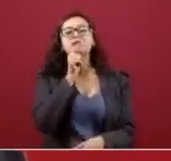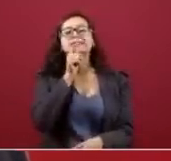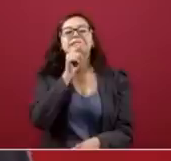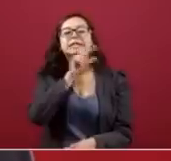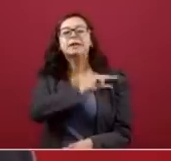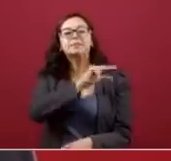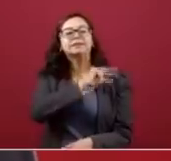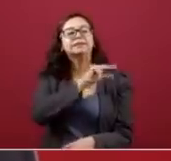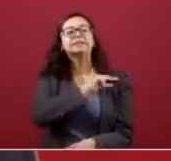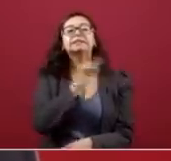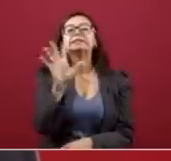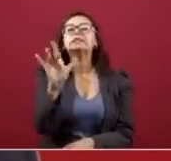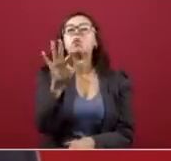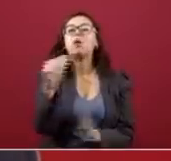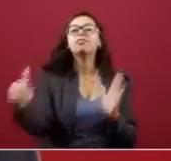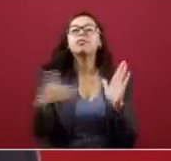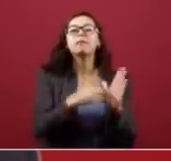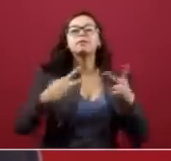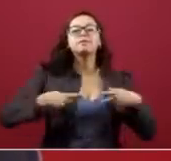para cuidar